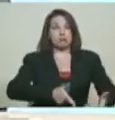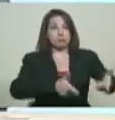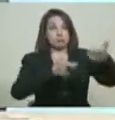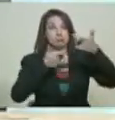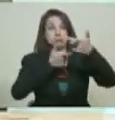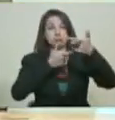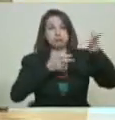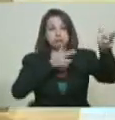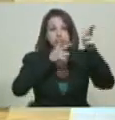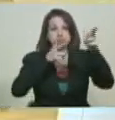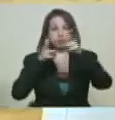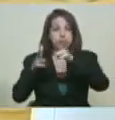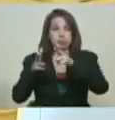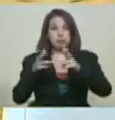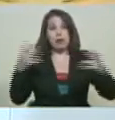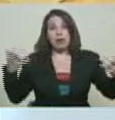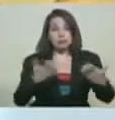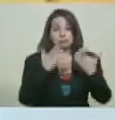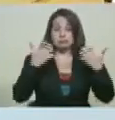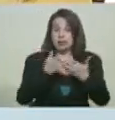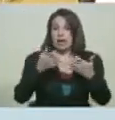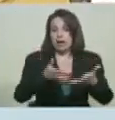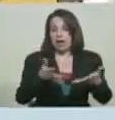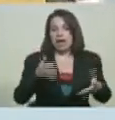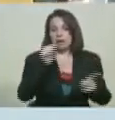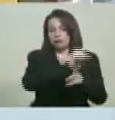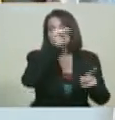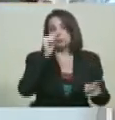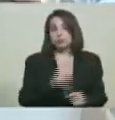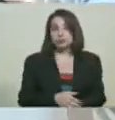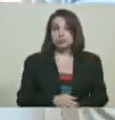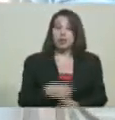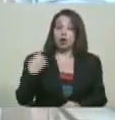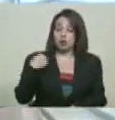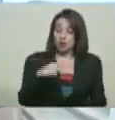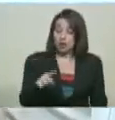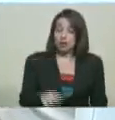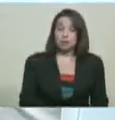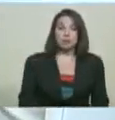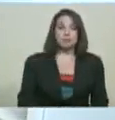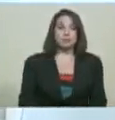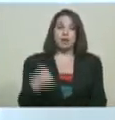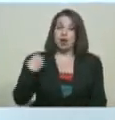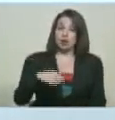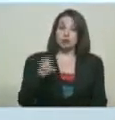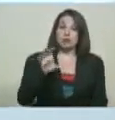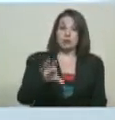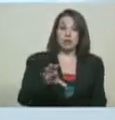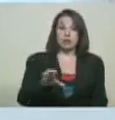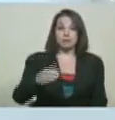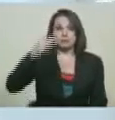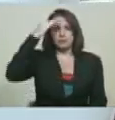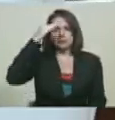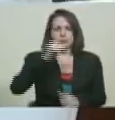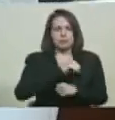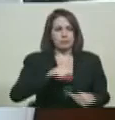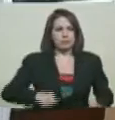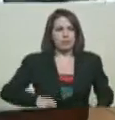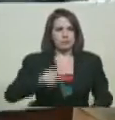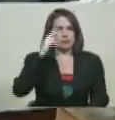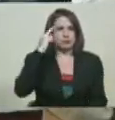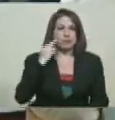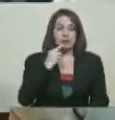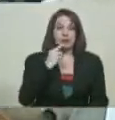lucha armada y los tenemos los tienen la patria en la fuerza armada nacional bolivariana pero en este caso